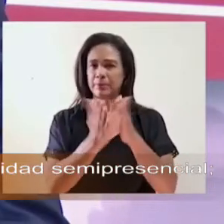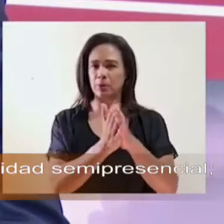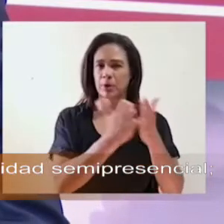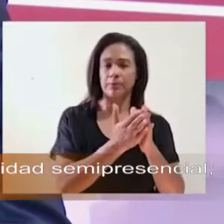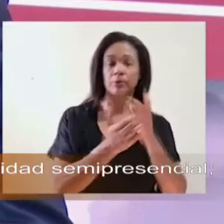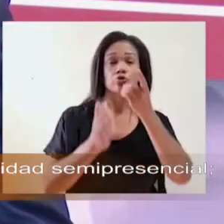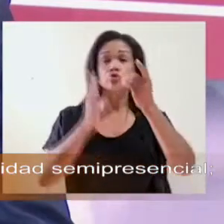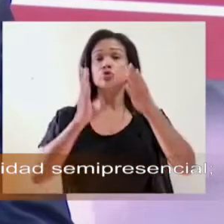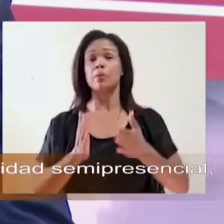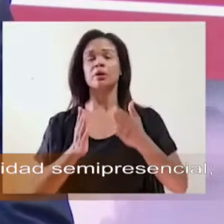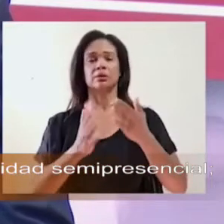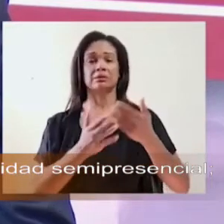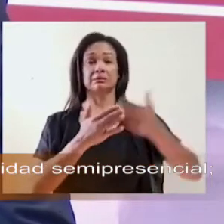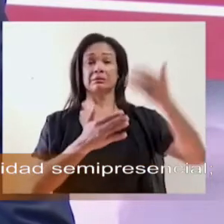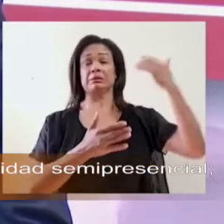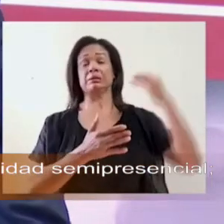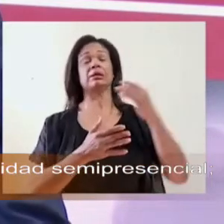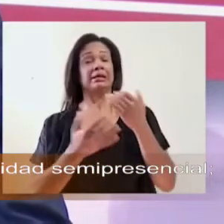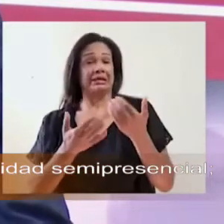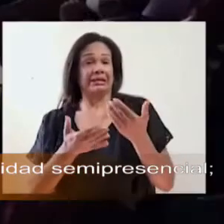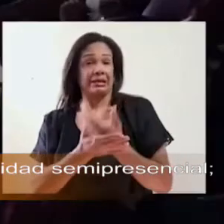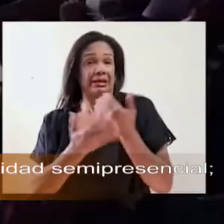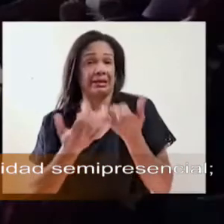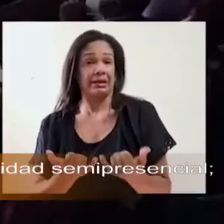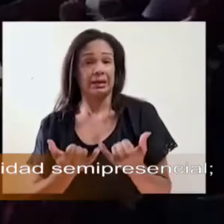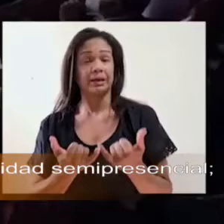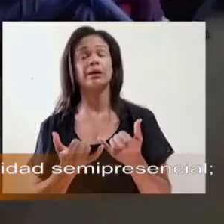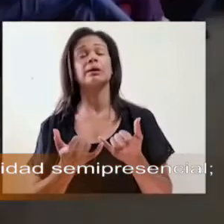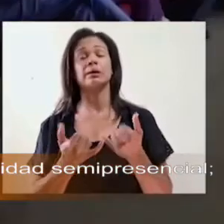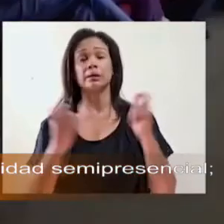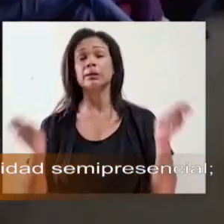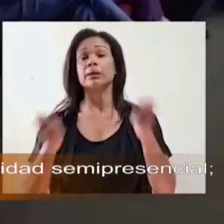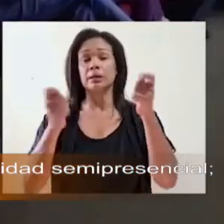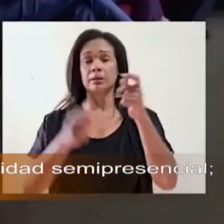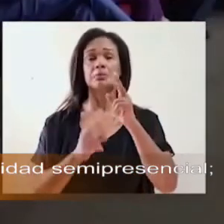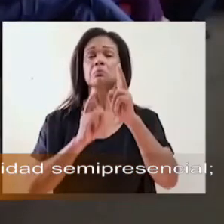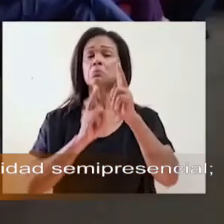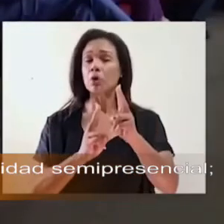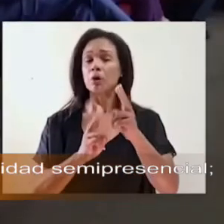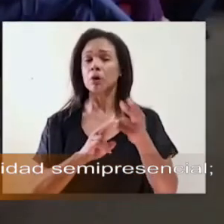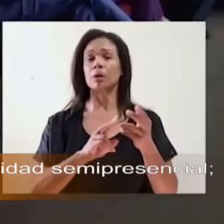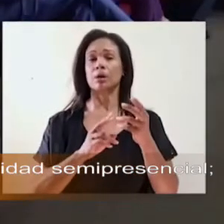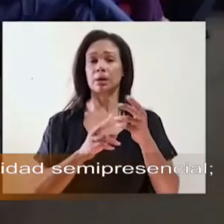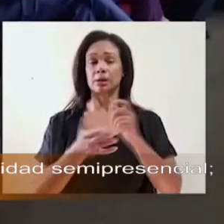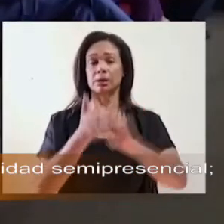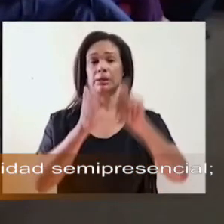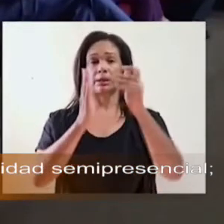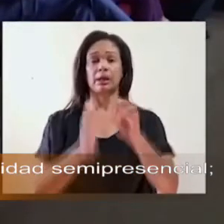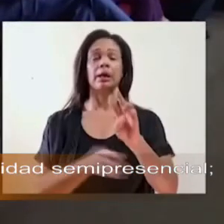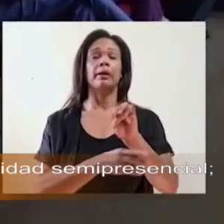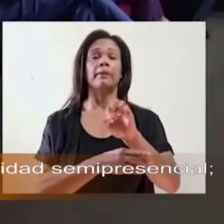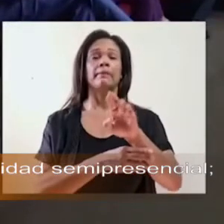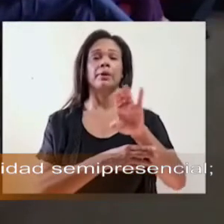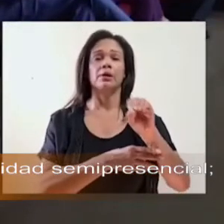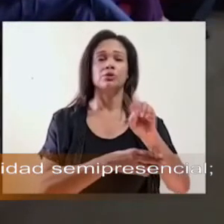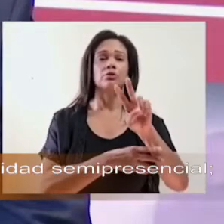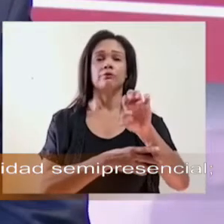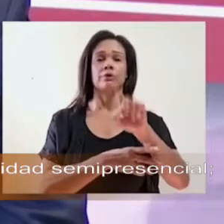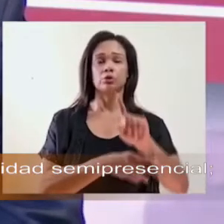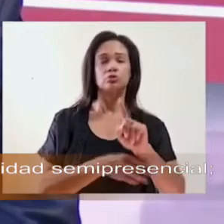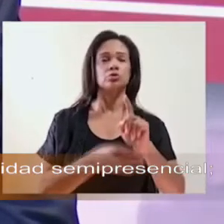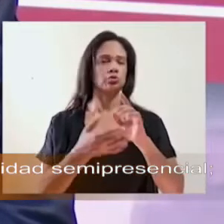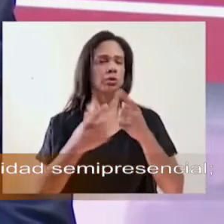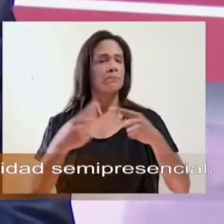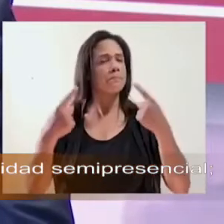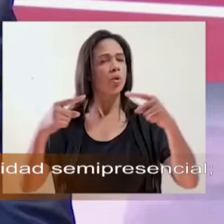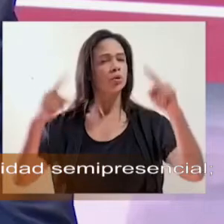16.67 por ciento sabana grande de boyá 21.43 por ciento tu vejez